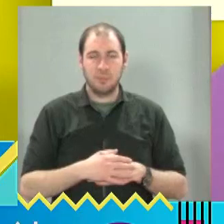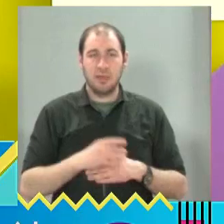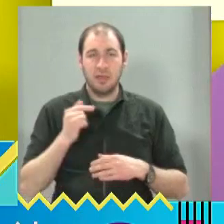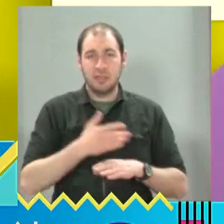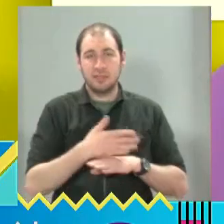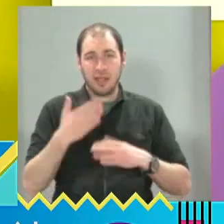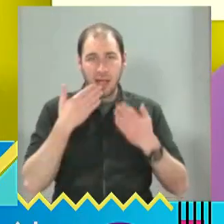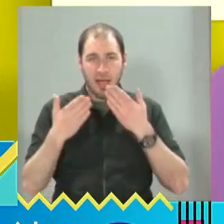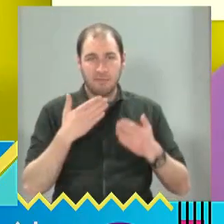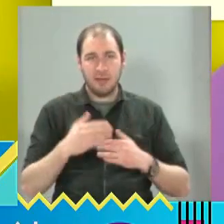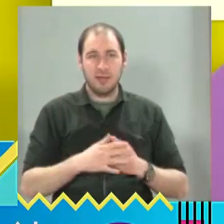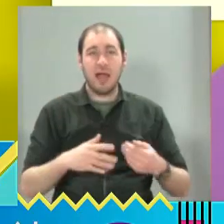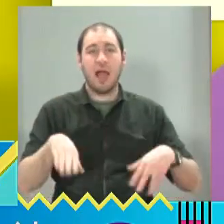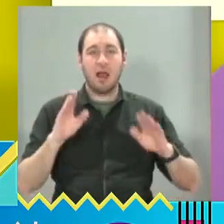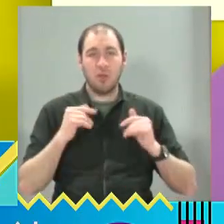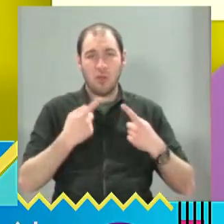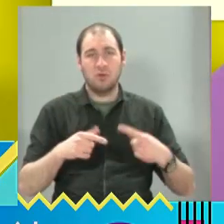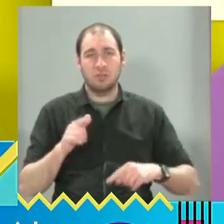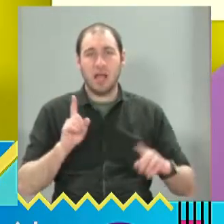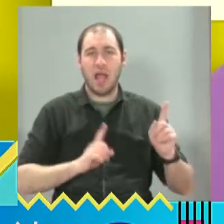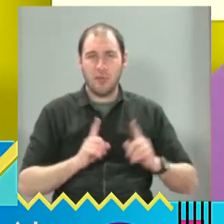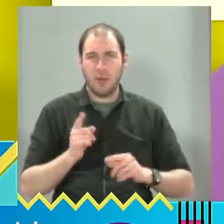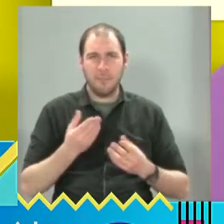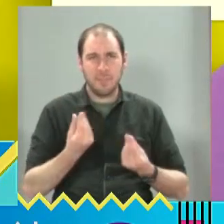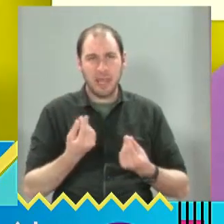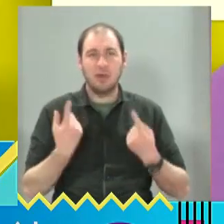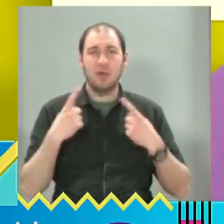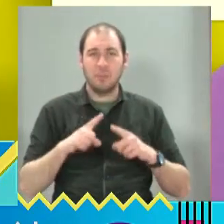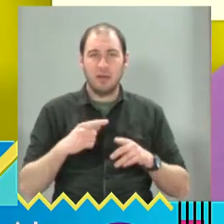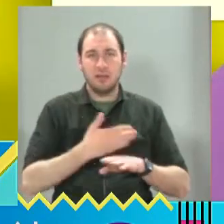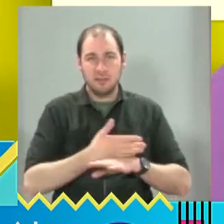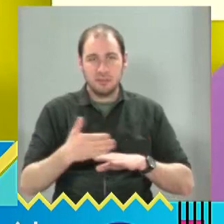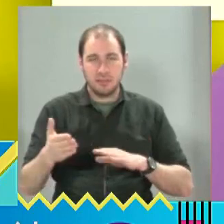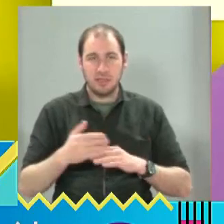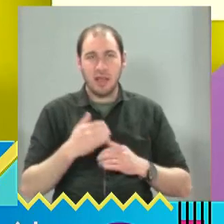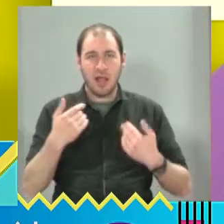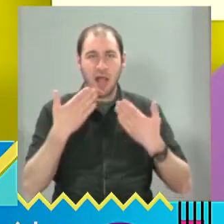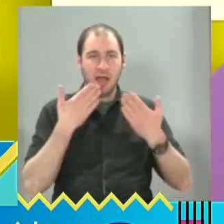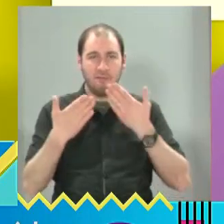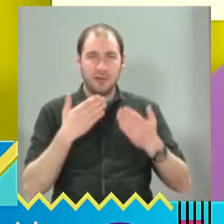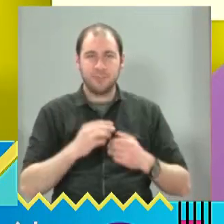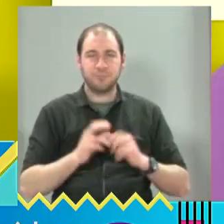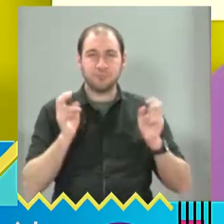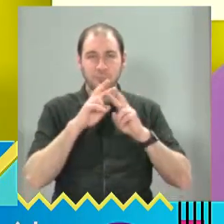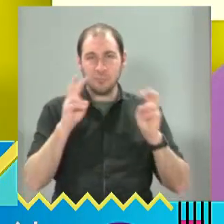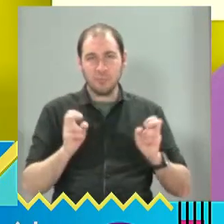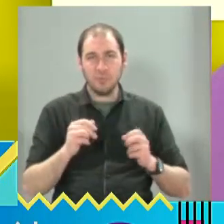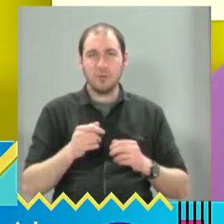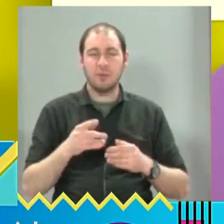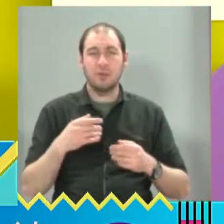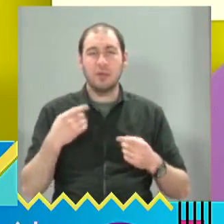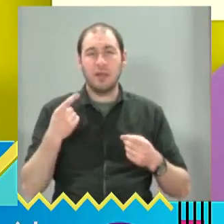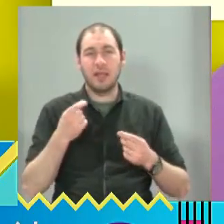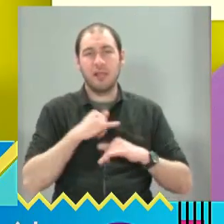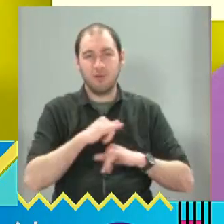a seguir hablando de todo esto. Quizás algunas cosas dan un cierto miedo, pero vamos a seguir hablando de esto que tiene que ver justamente con el proporcionar